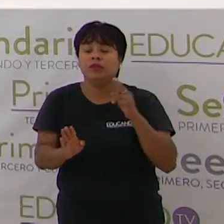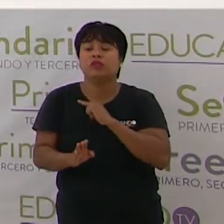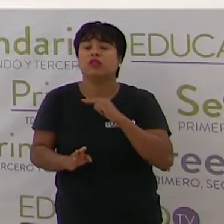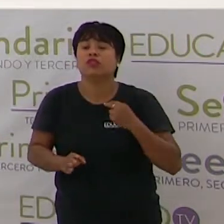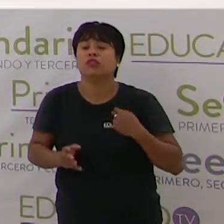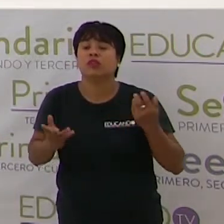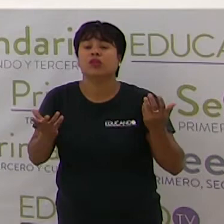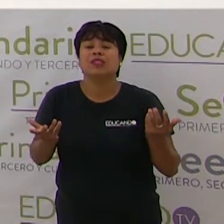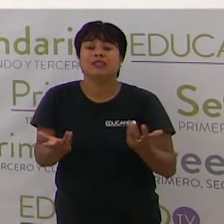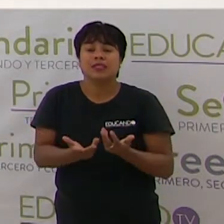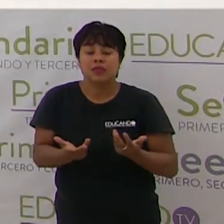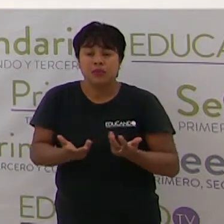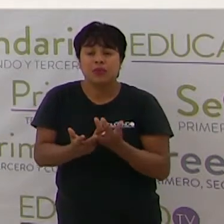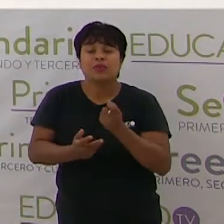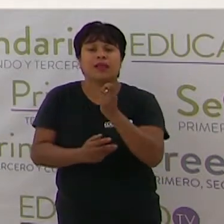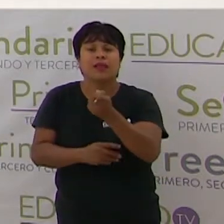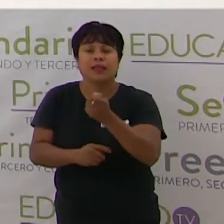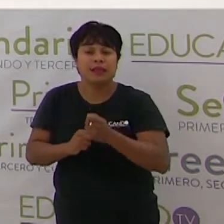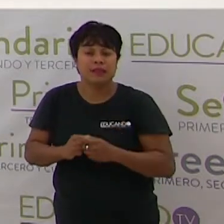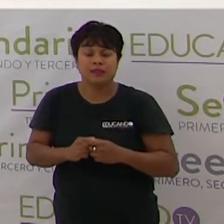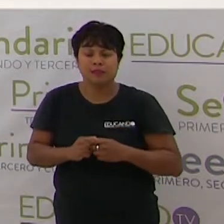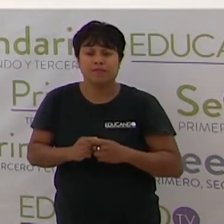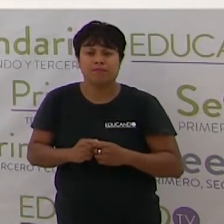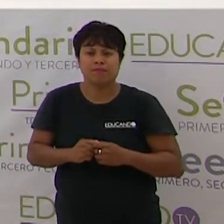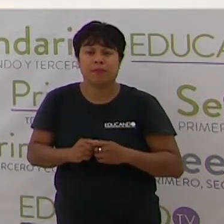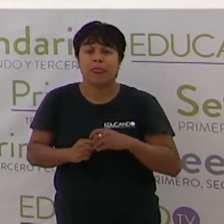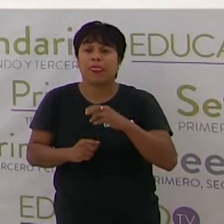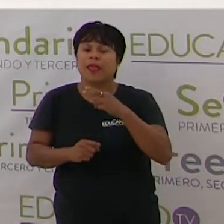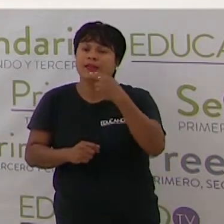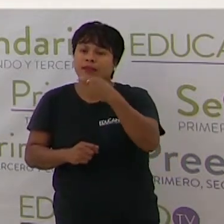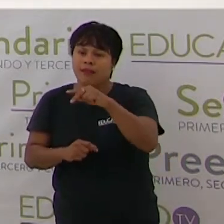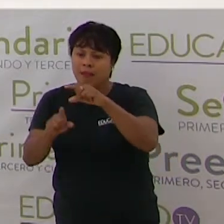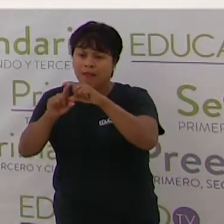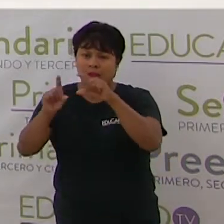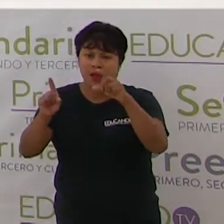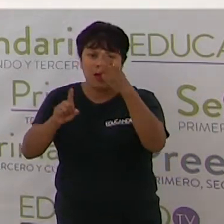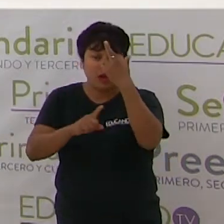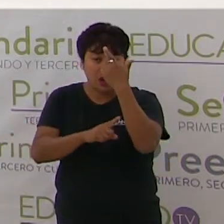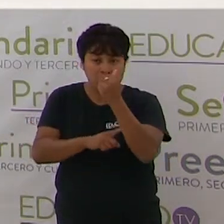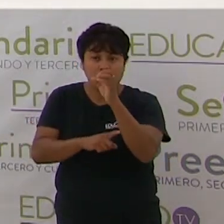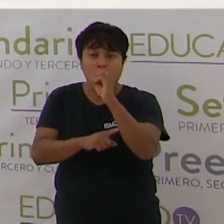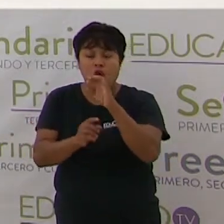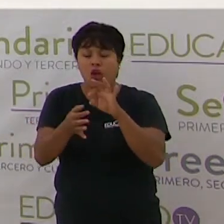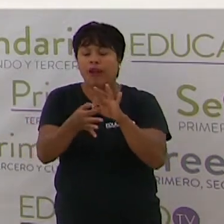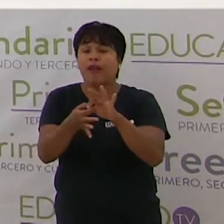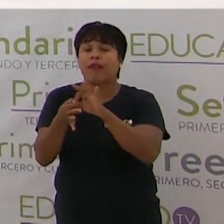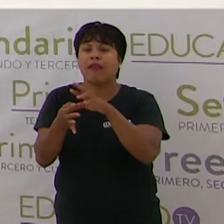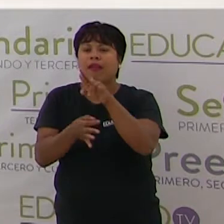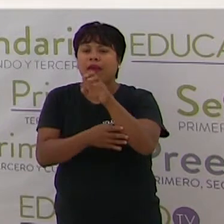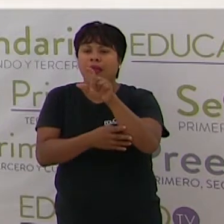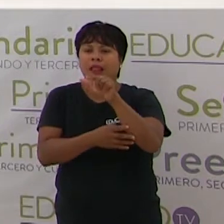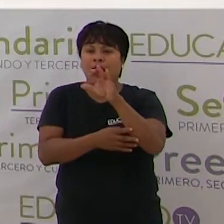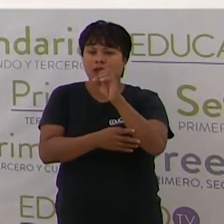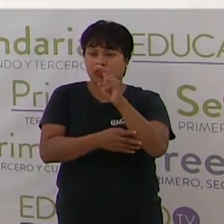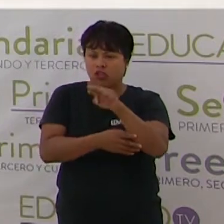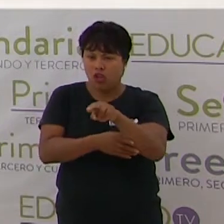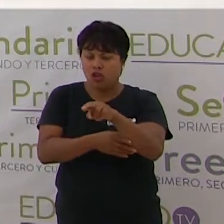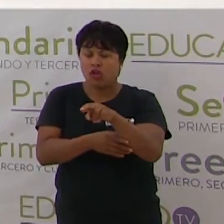es aquí le voy a poner razón o relación, vamos a ponerle la relación